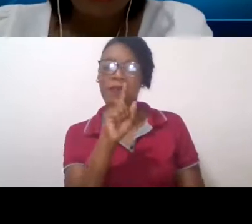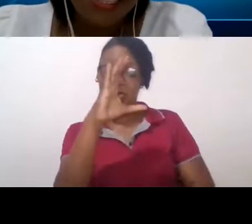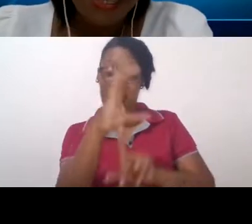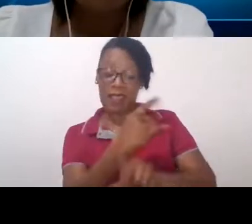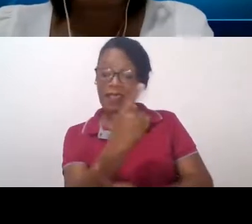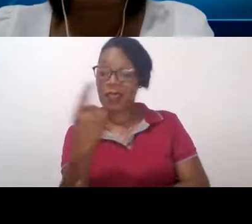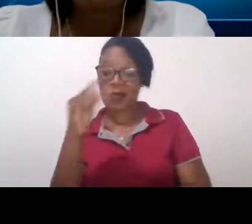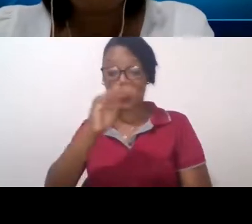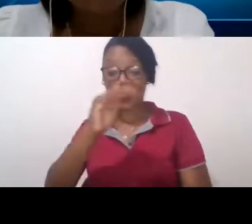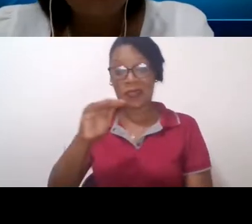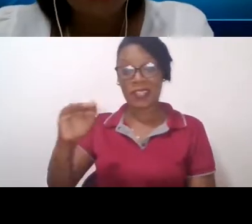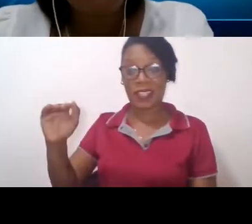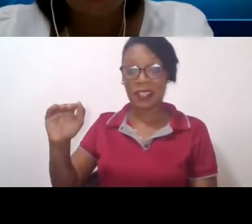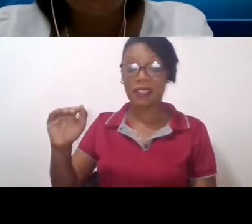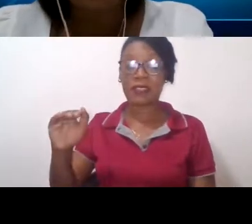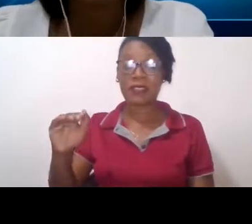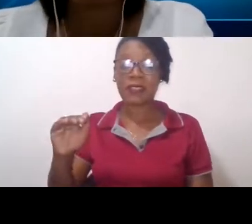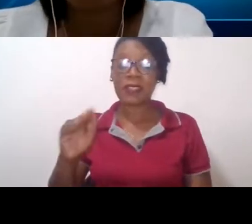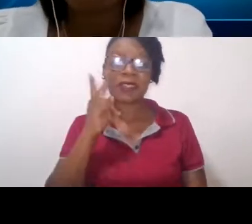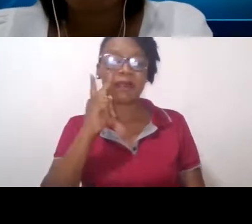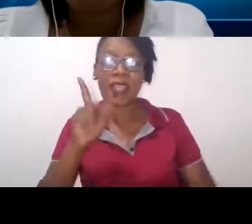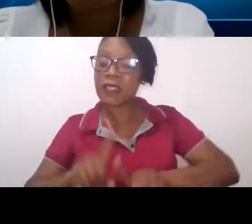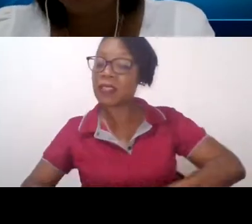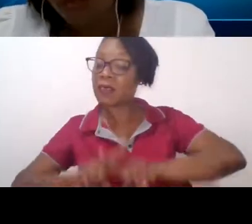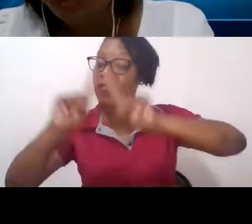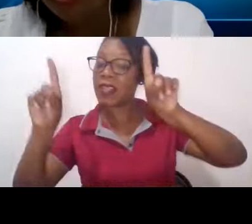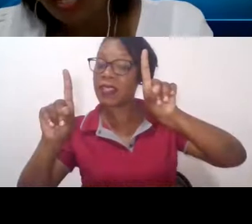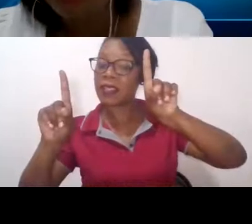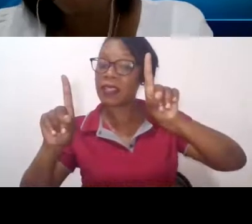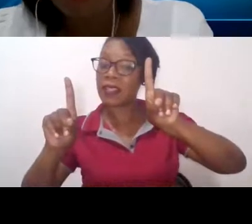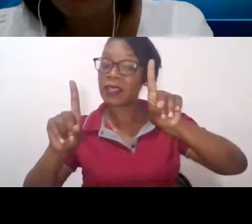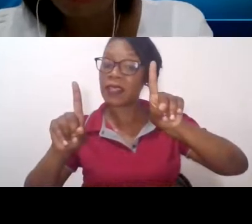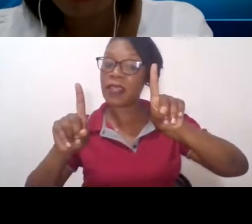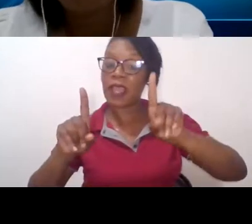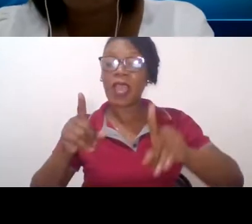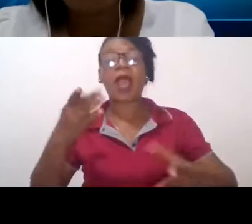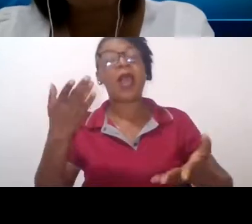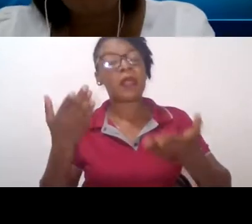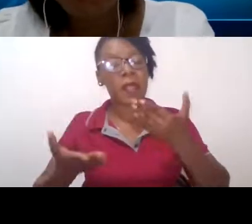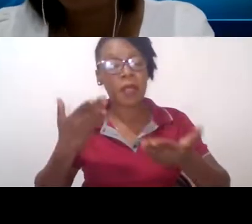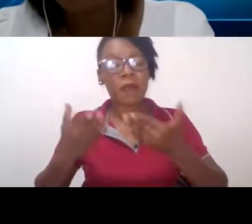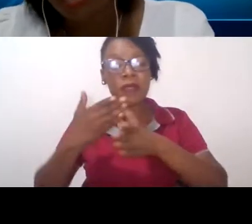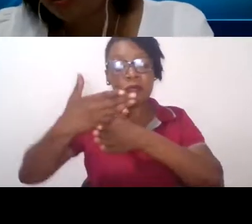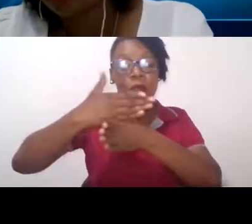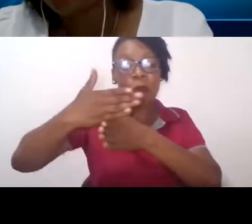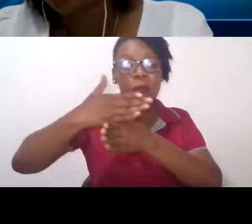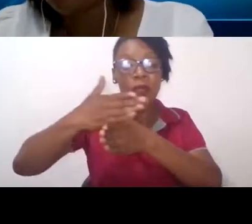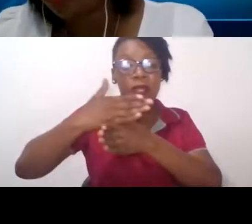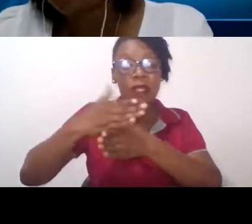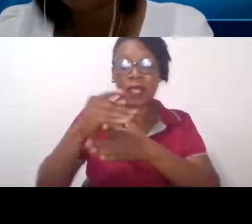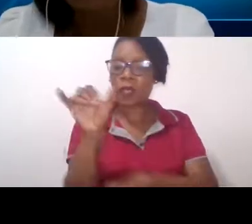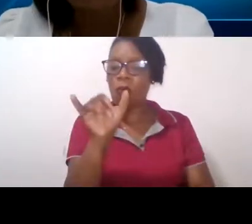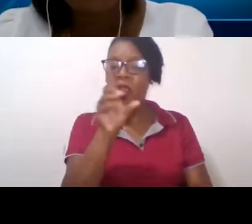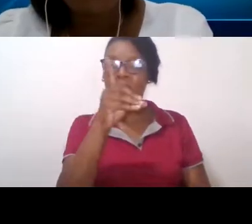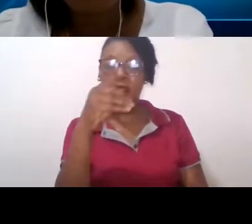o niña se va a manifestar diferente aún cuando ellos están compartiendo un mismo diagnóstico. Y